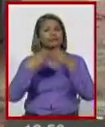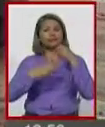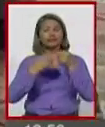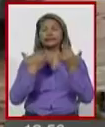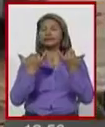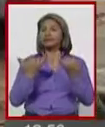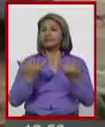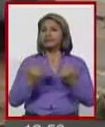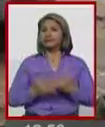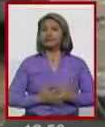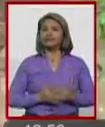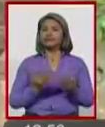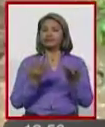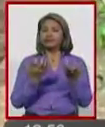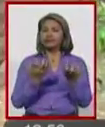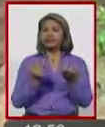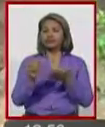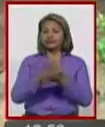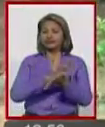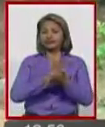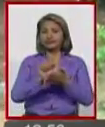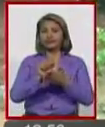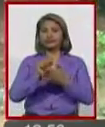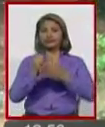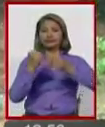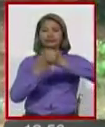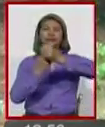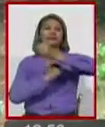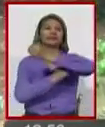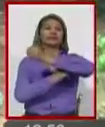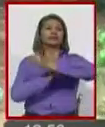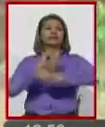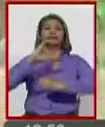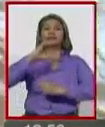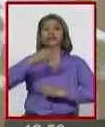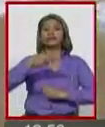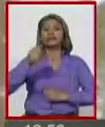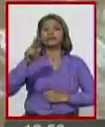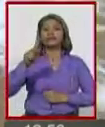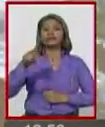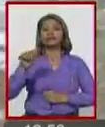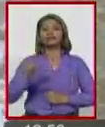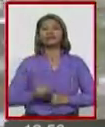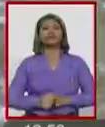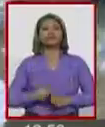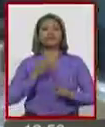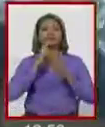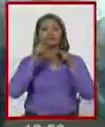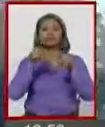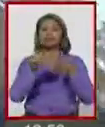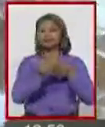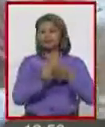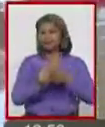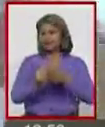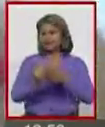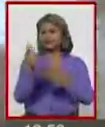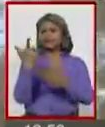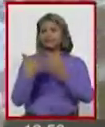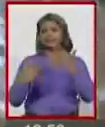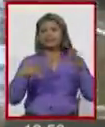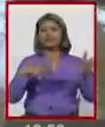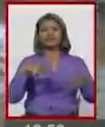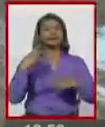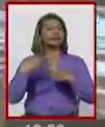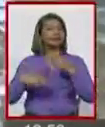que hay ahora. Queremos la demolición del puente Chaupa y la canalización de la quebrada. Bueno, pues no sabemos qué hacer